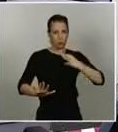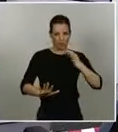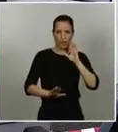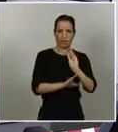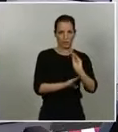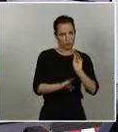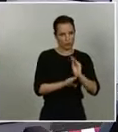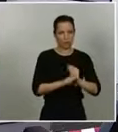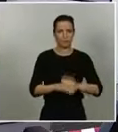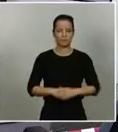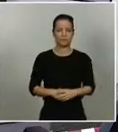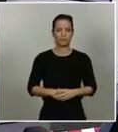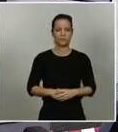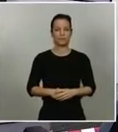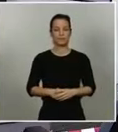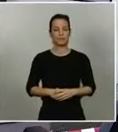Diaria Ada, adelante.